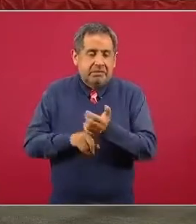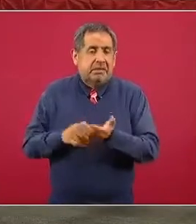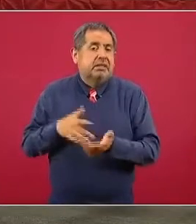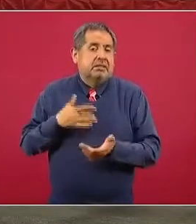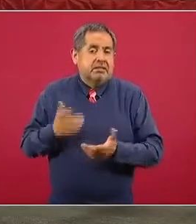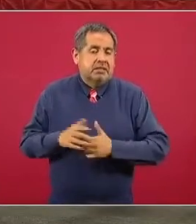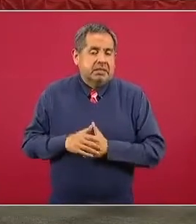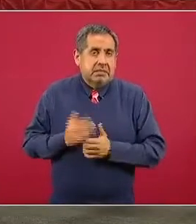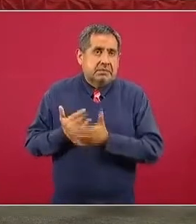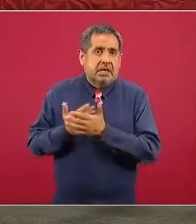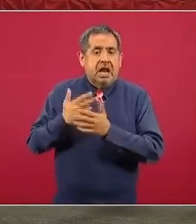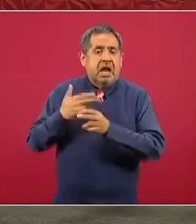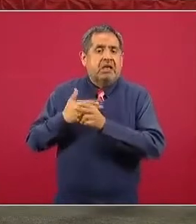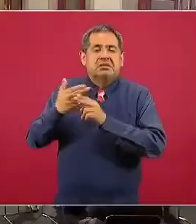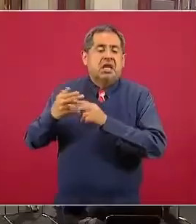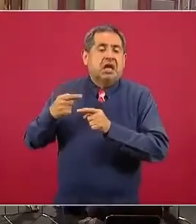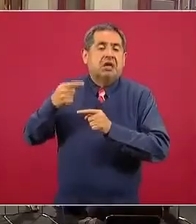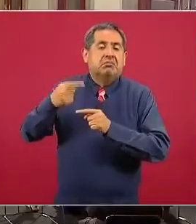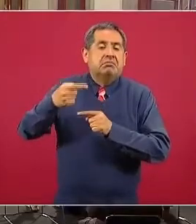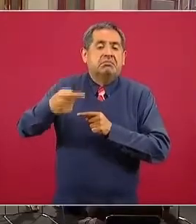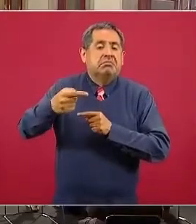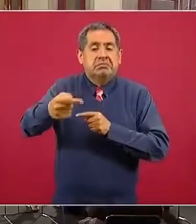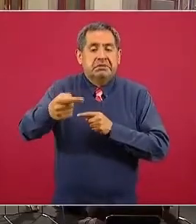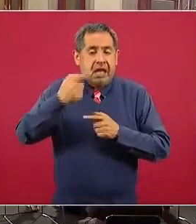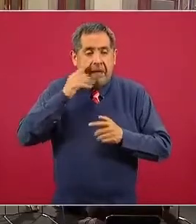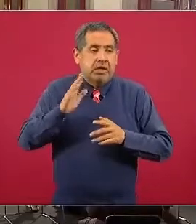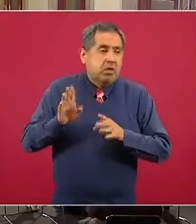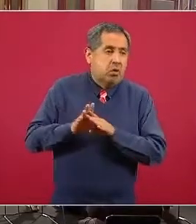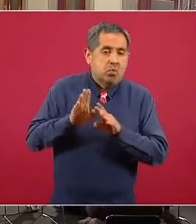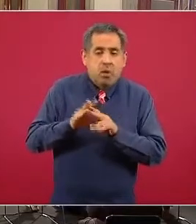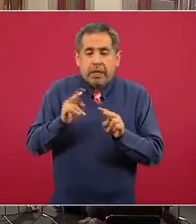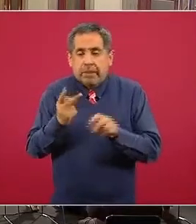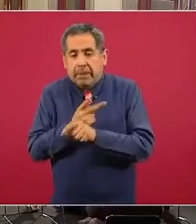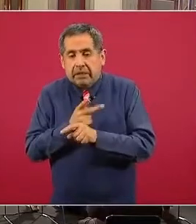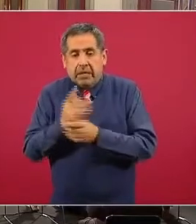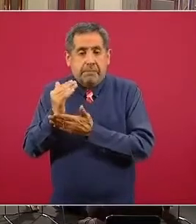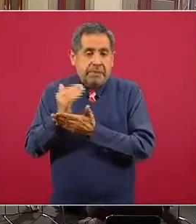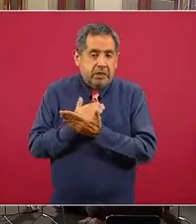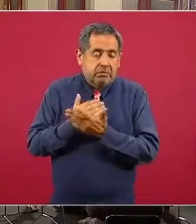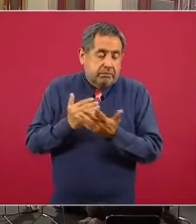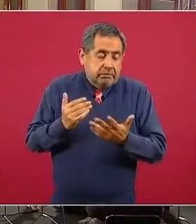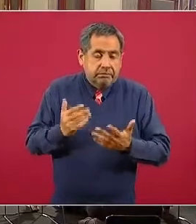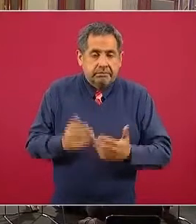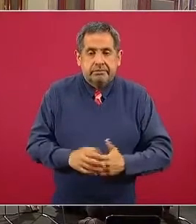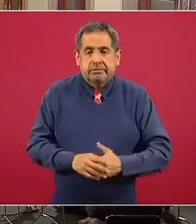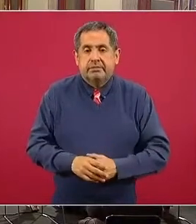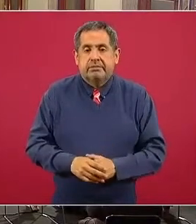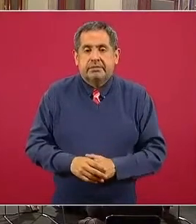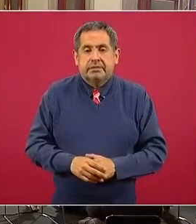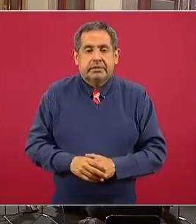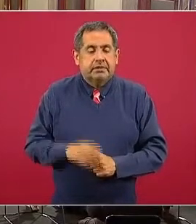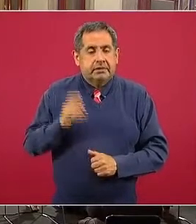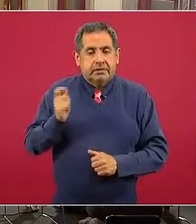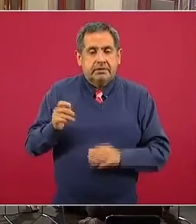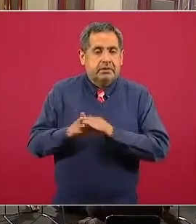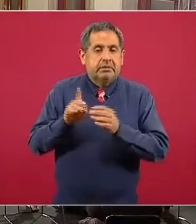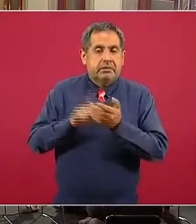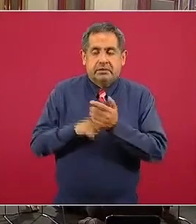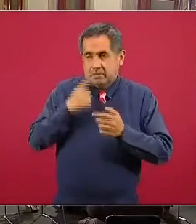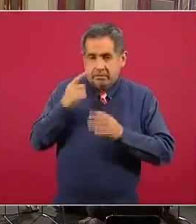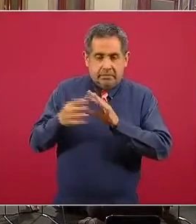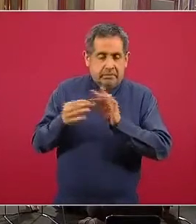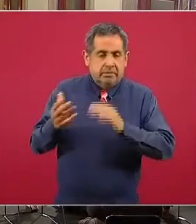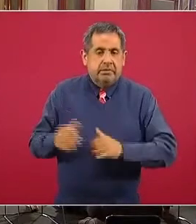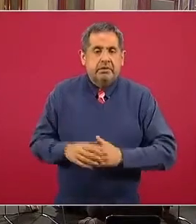seguro esperamos en algunos días o en una semana más podamos ver resultados de las mismas. Veamos el siguiente